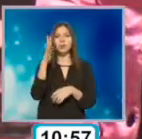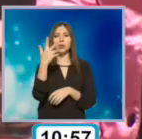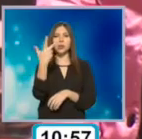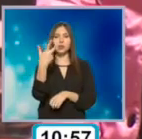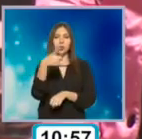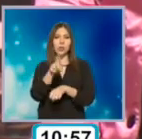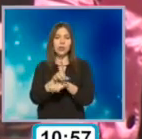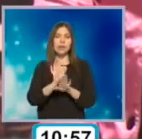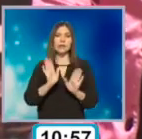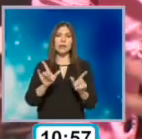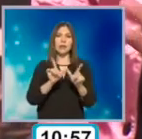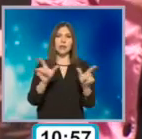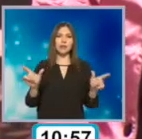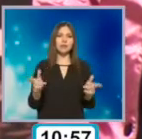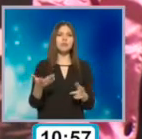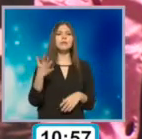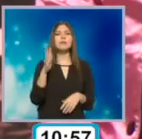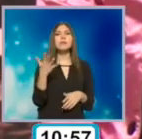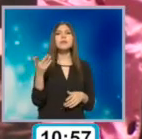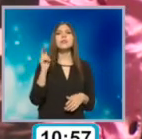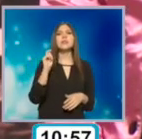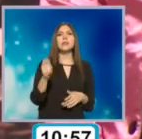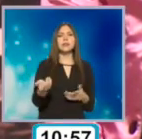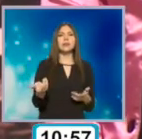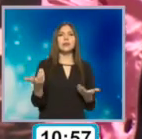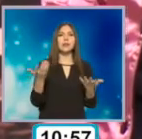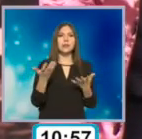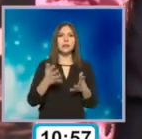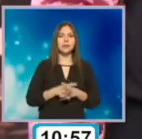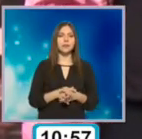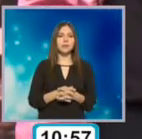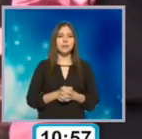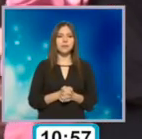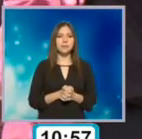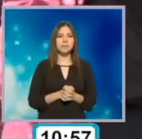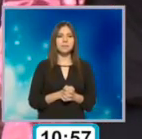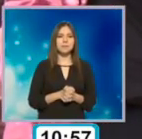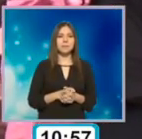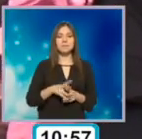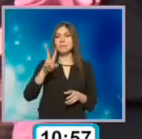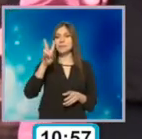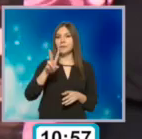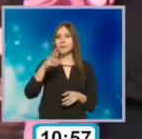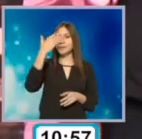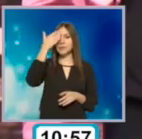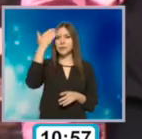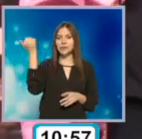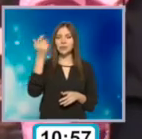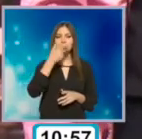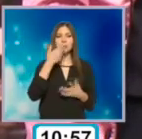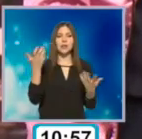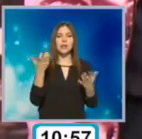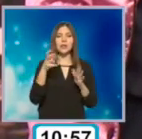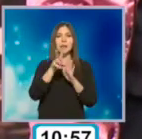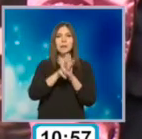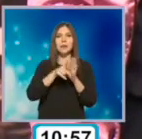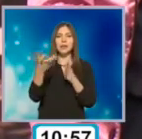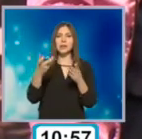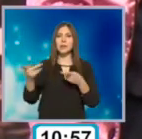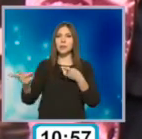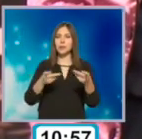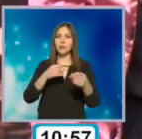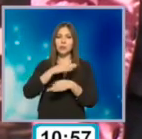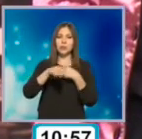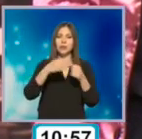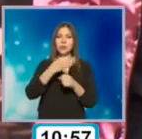días más y ya está. Ajá. ¿Y más o menos qué van a hacer? Pues la verdad no sé, el productor del video es el que tiene todo preparado y yo